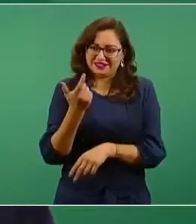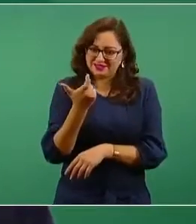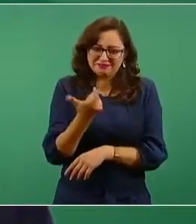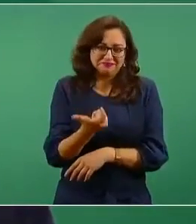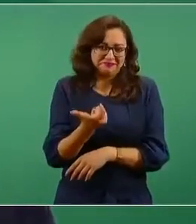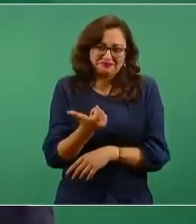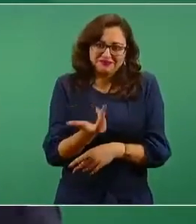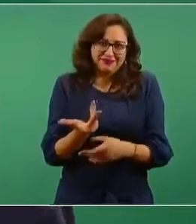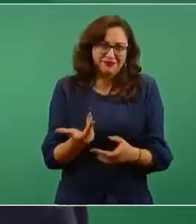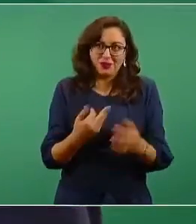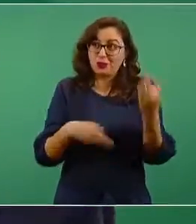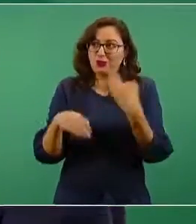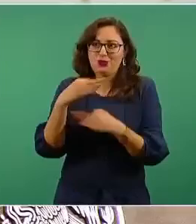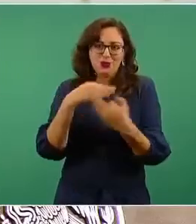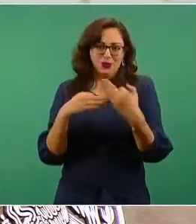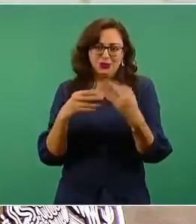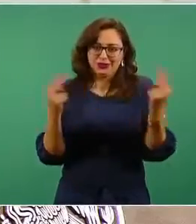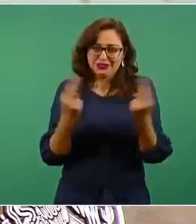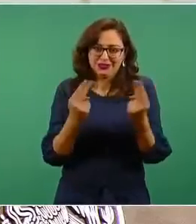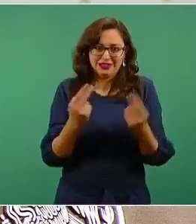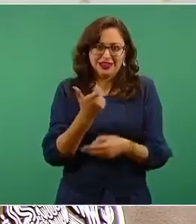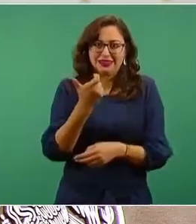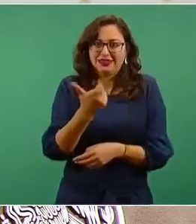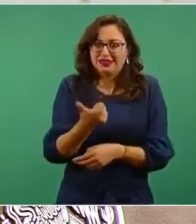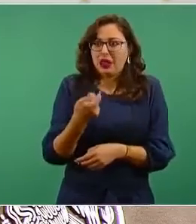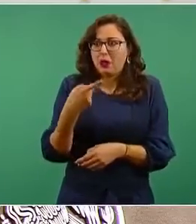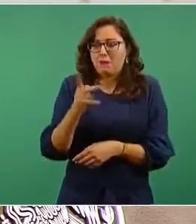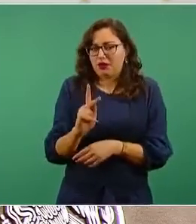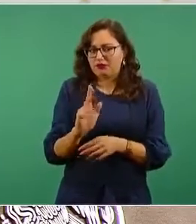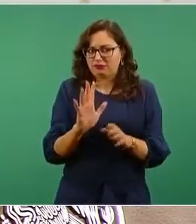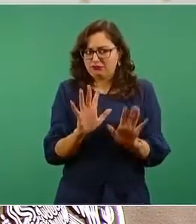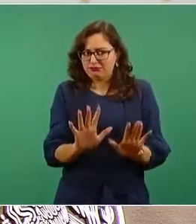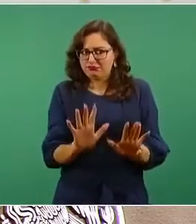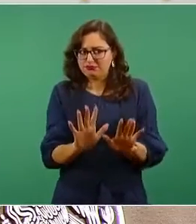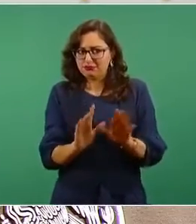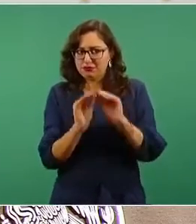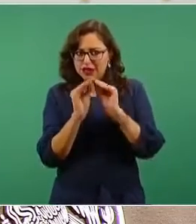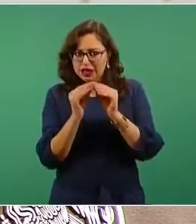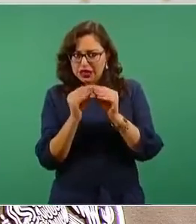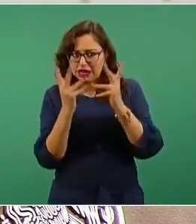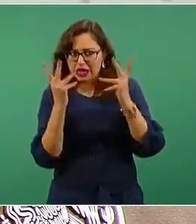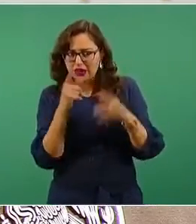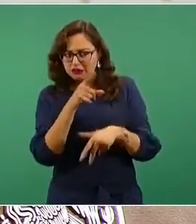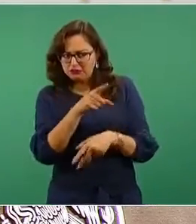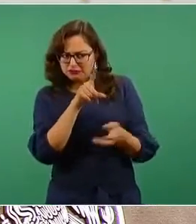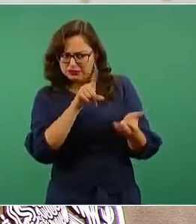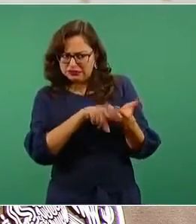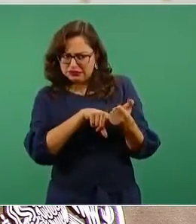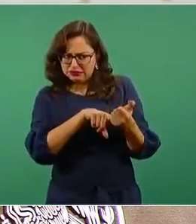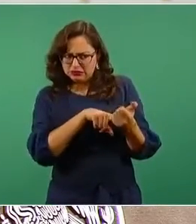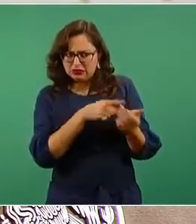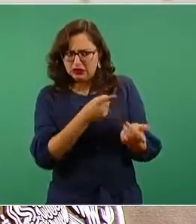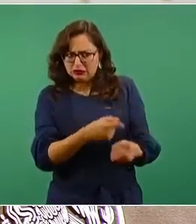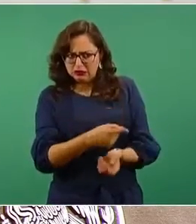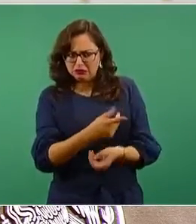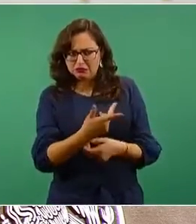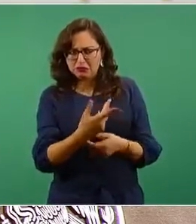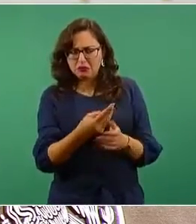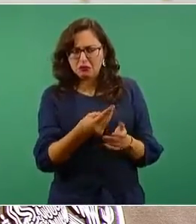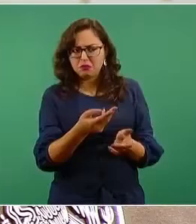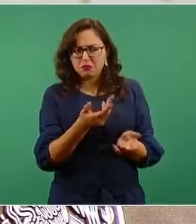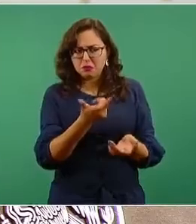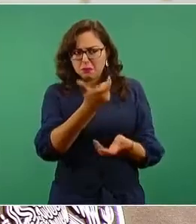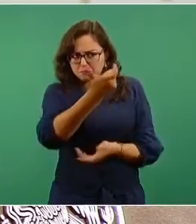pero tiene que tener un origen claro y saber, a condición de que estoy recibiendo una